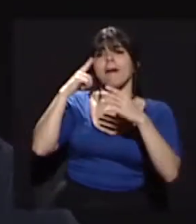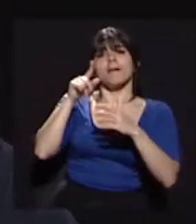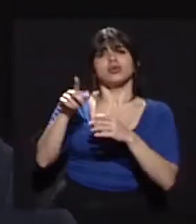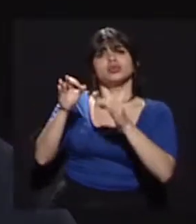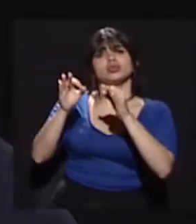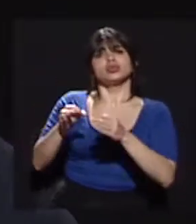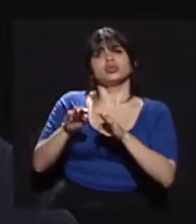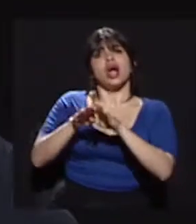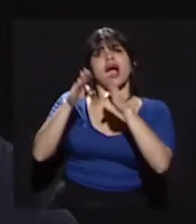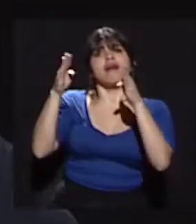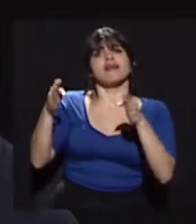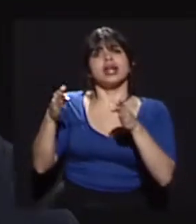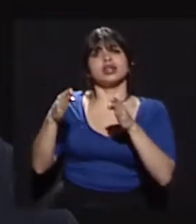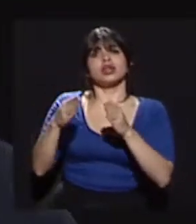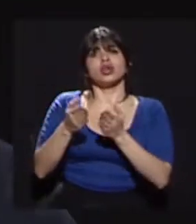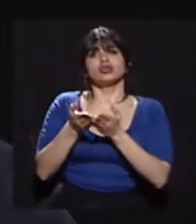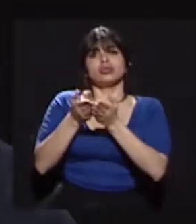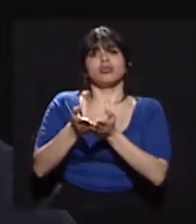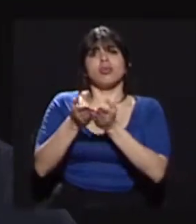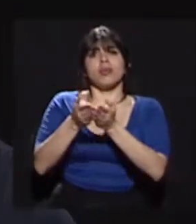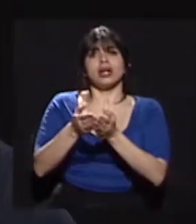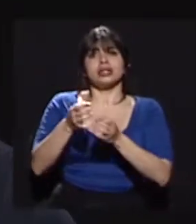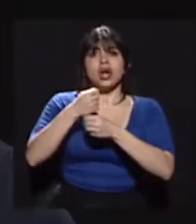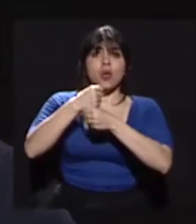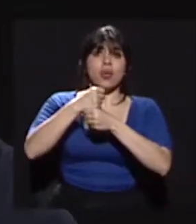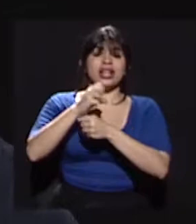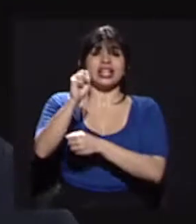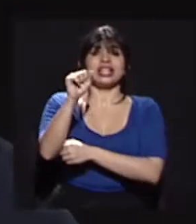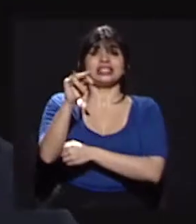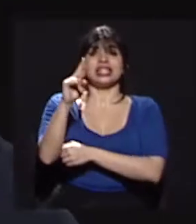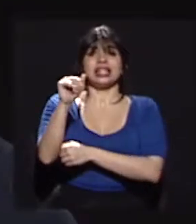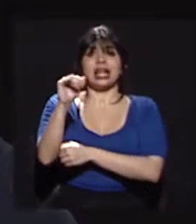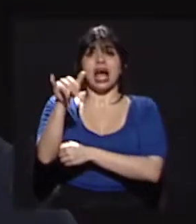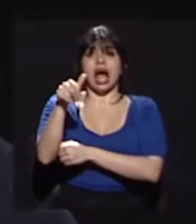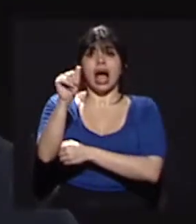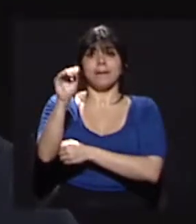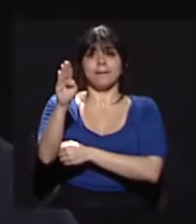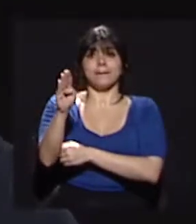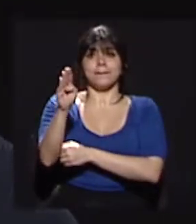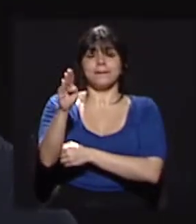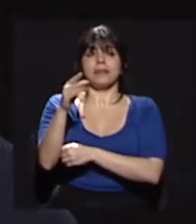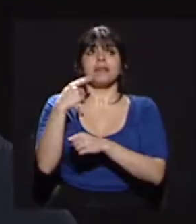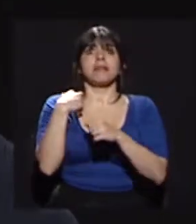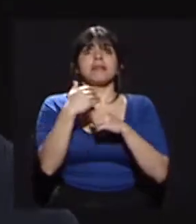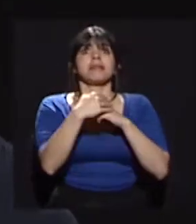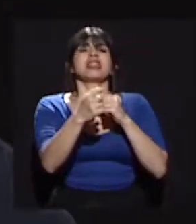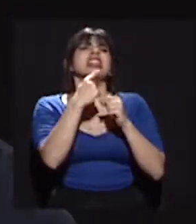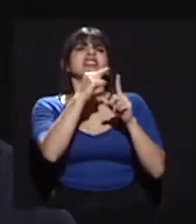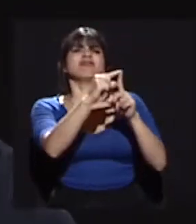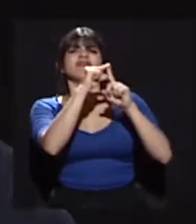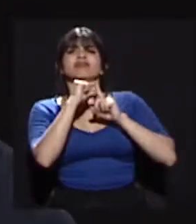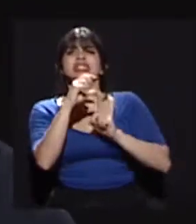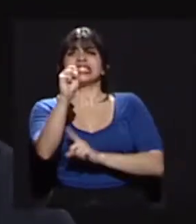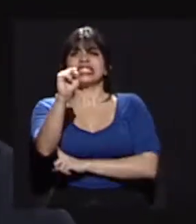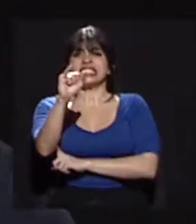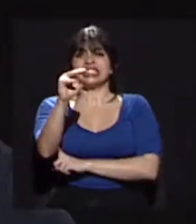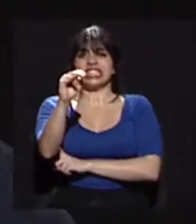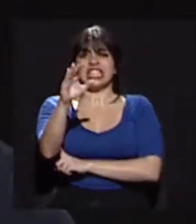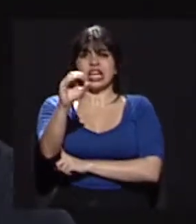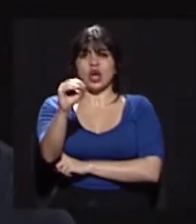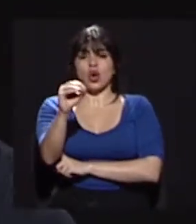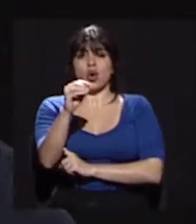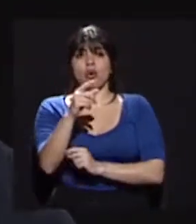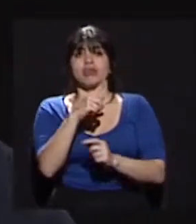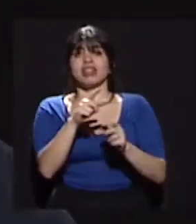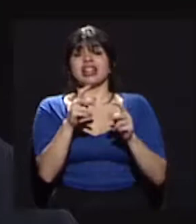mantener abierto en los muelles en la huelga de sintrajap me llaman cínico los editorialistas de